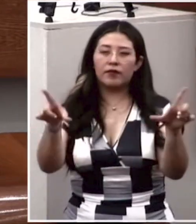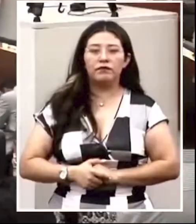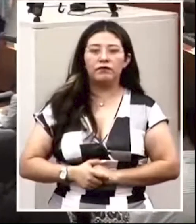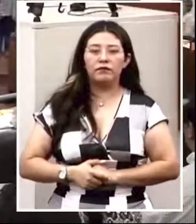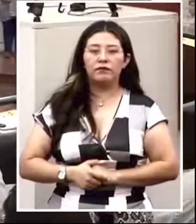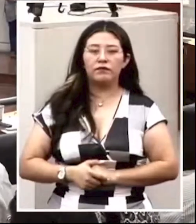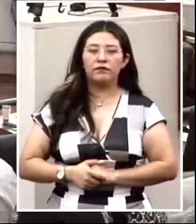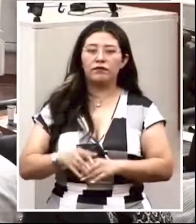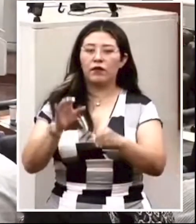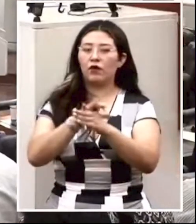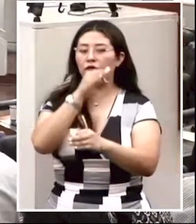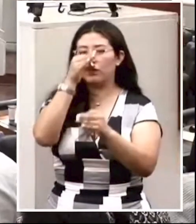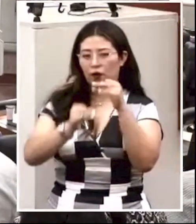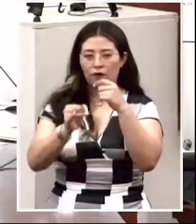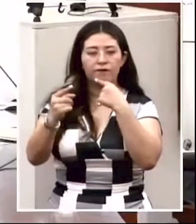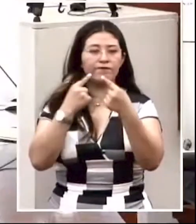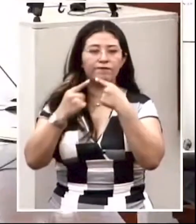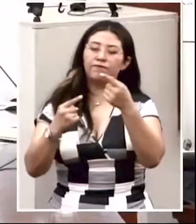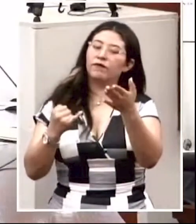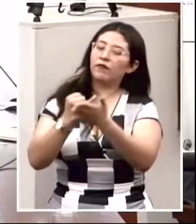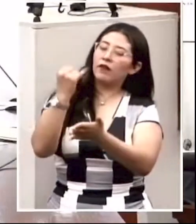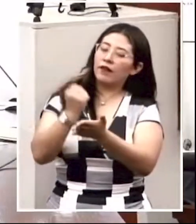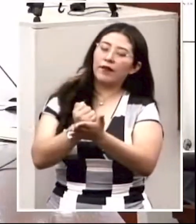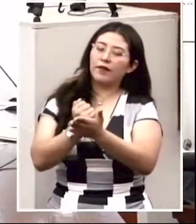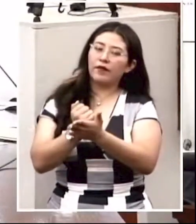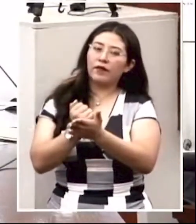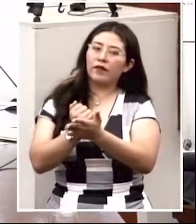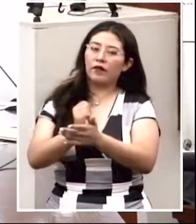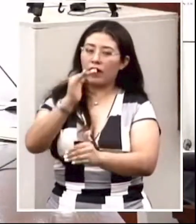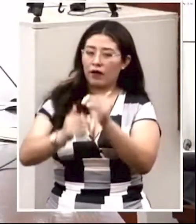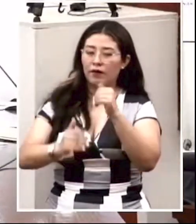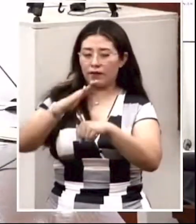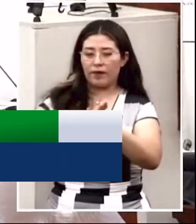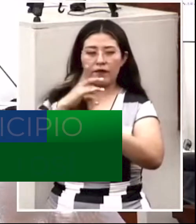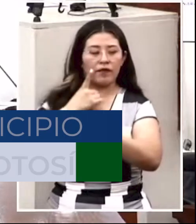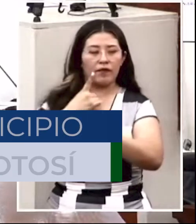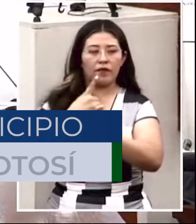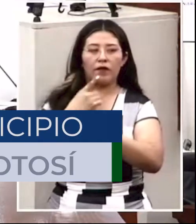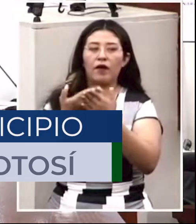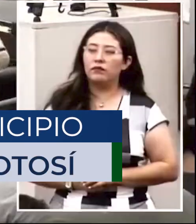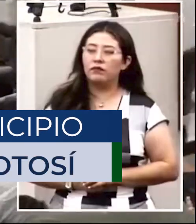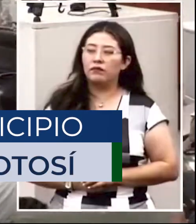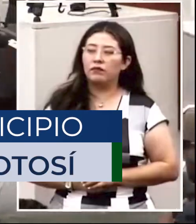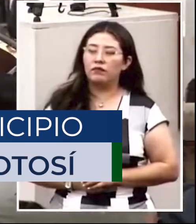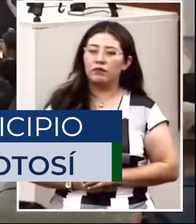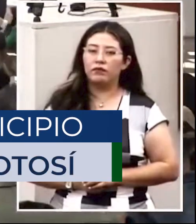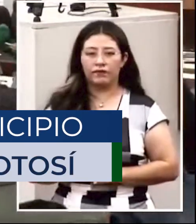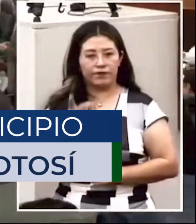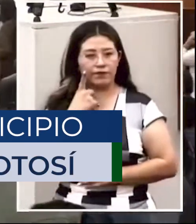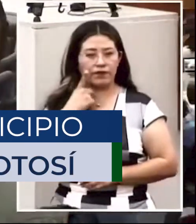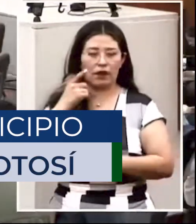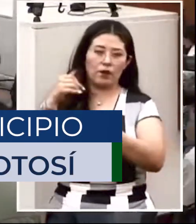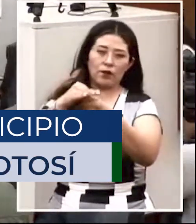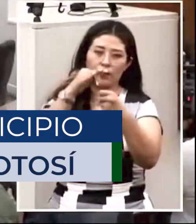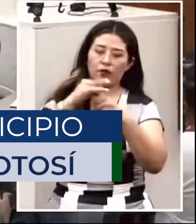autónomo los diputados afirmaron que dar el título de municipio a Villa de pozos es un acto de congruencia hacia los habitantes a los que